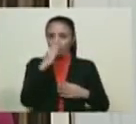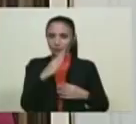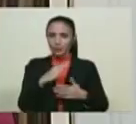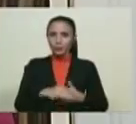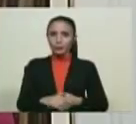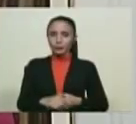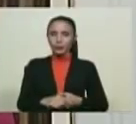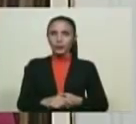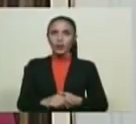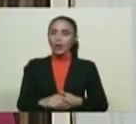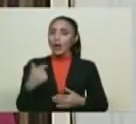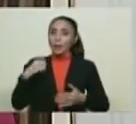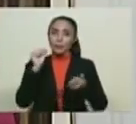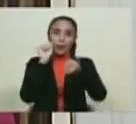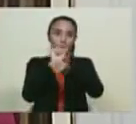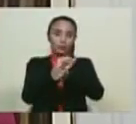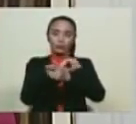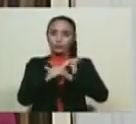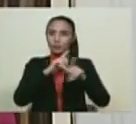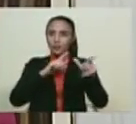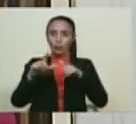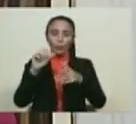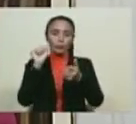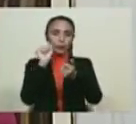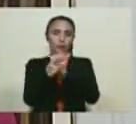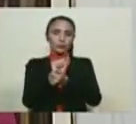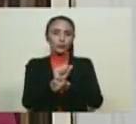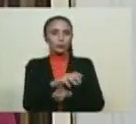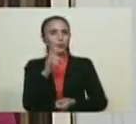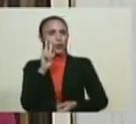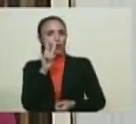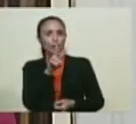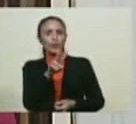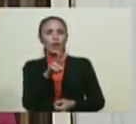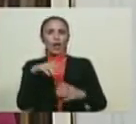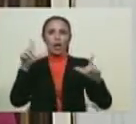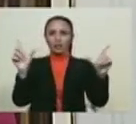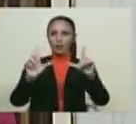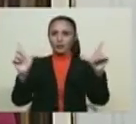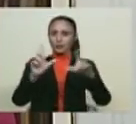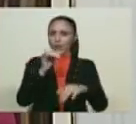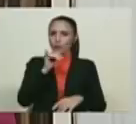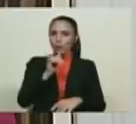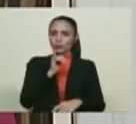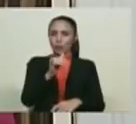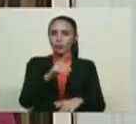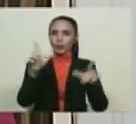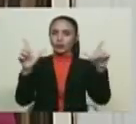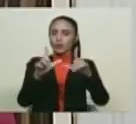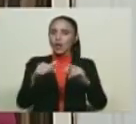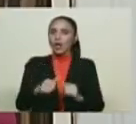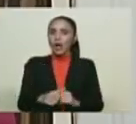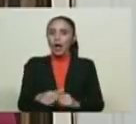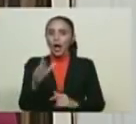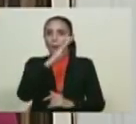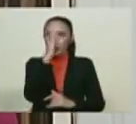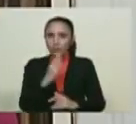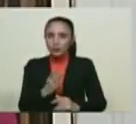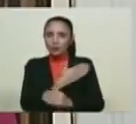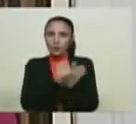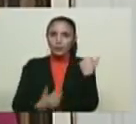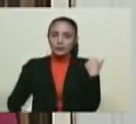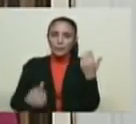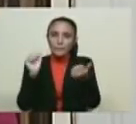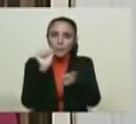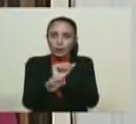Alguien me decía ayer, cuando vio en televisión la noticia, Lula preso. ¿Qué? ¿Lula preso?